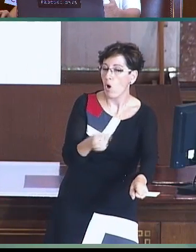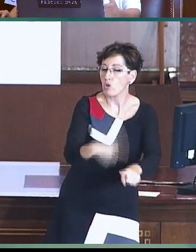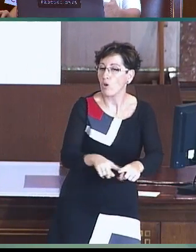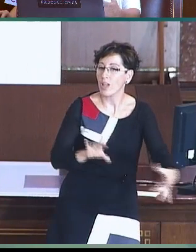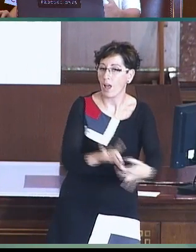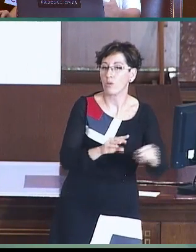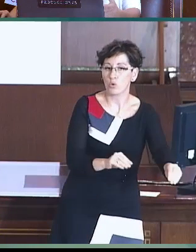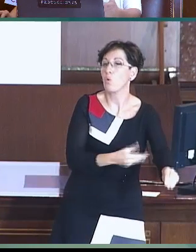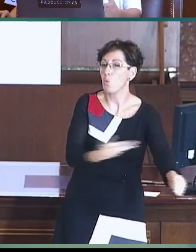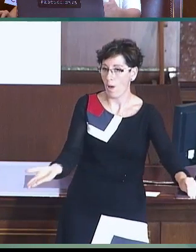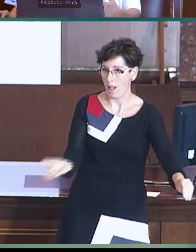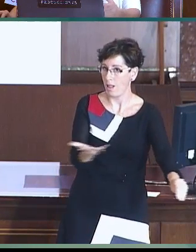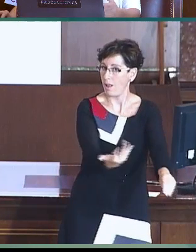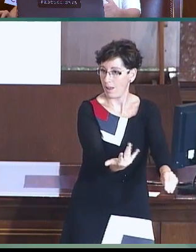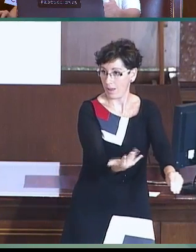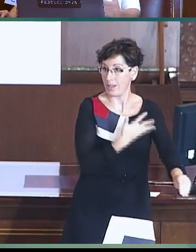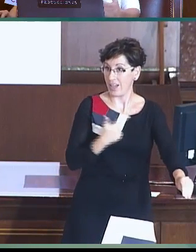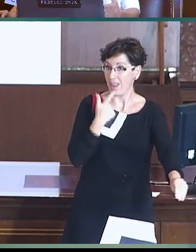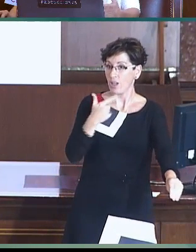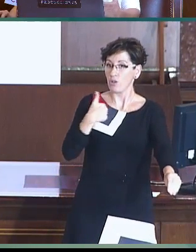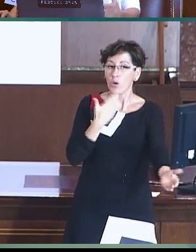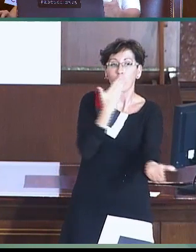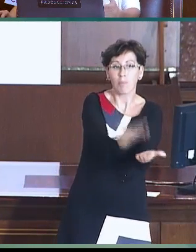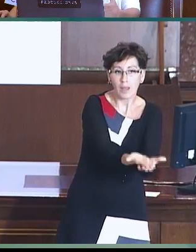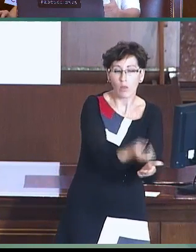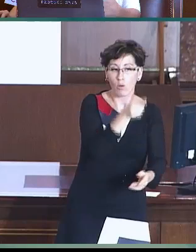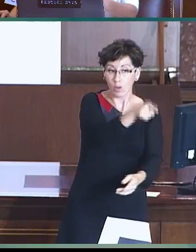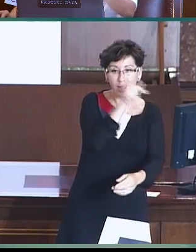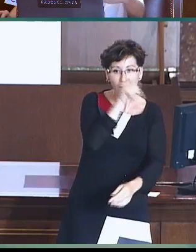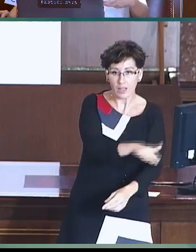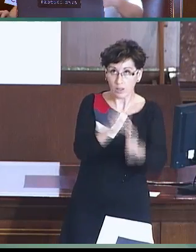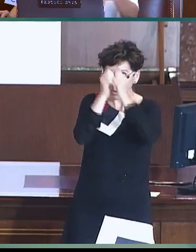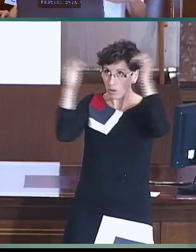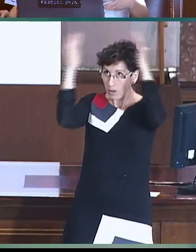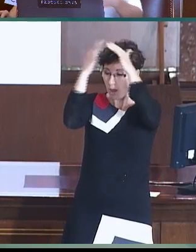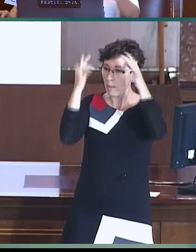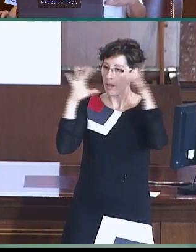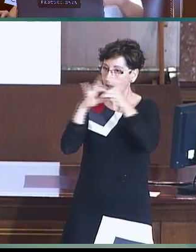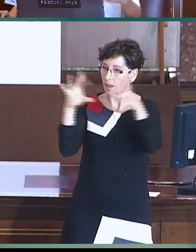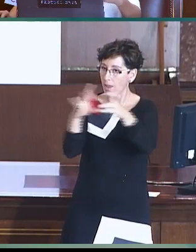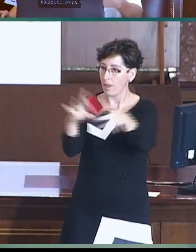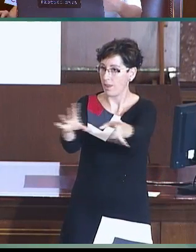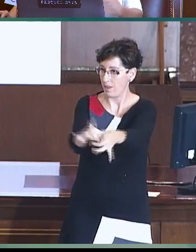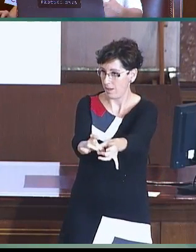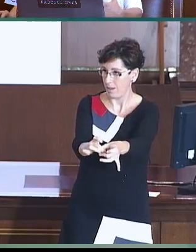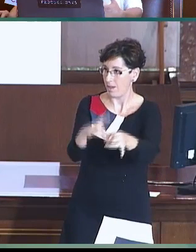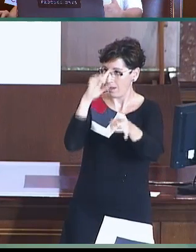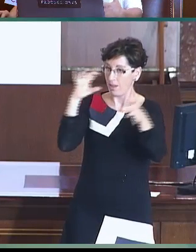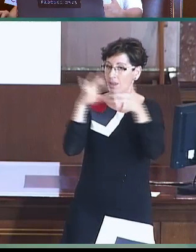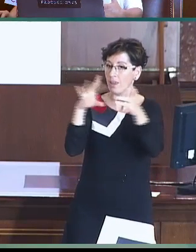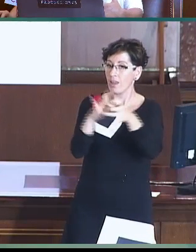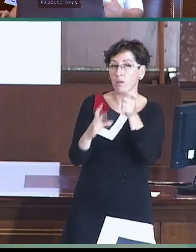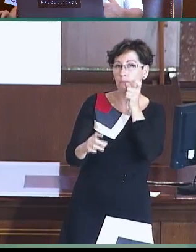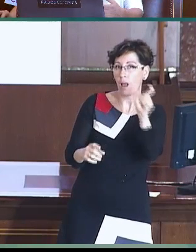caso, le estoy pidiendo que establezca asociaciones y relaciones que establezca enlaces y asociaciones